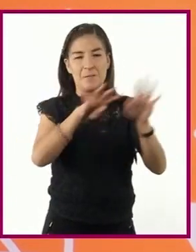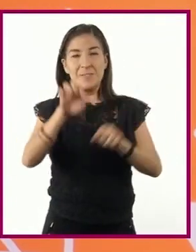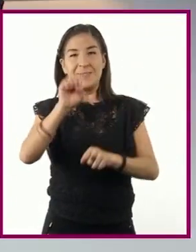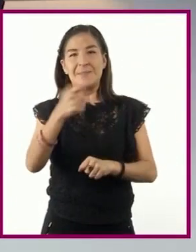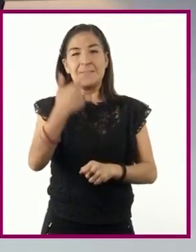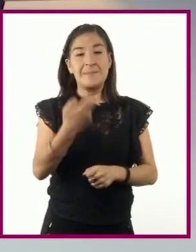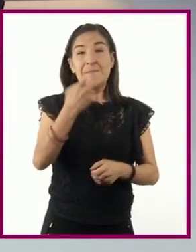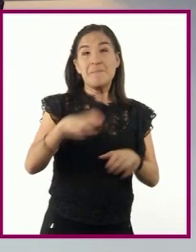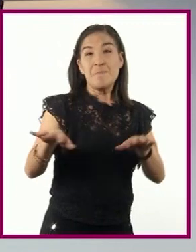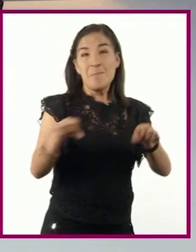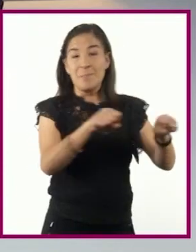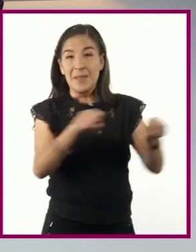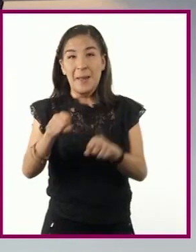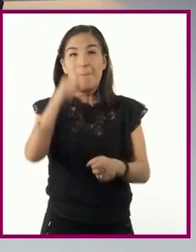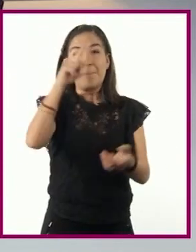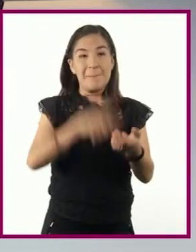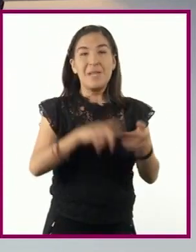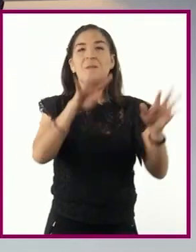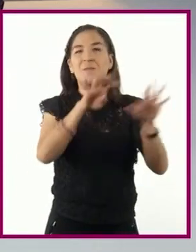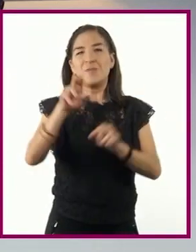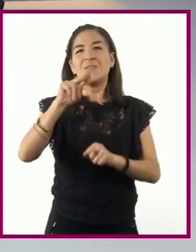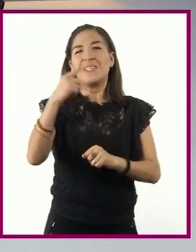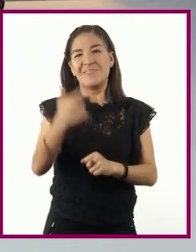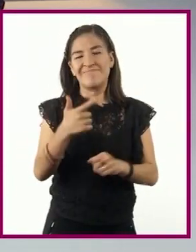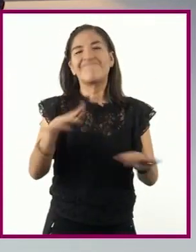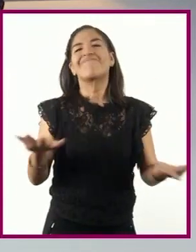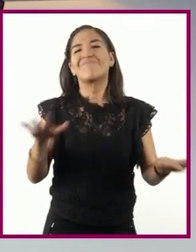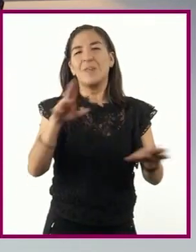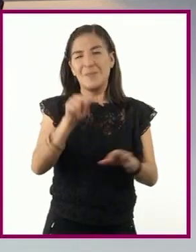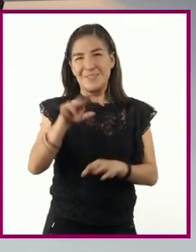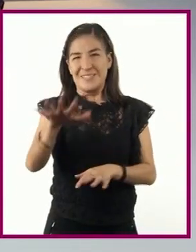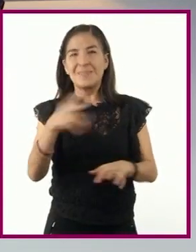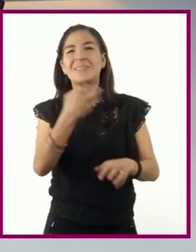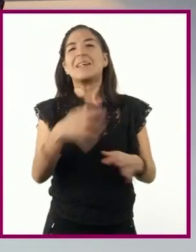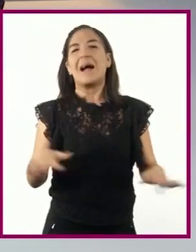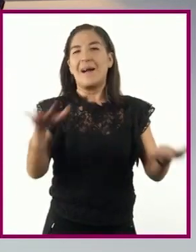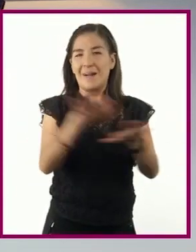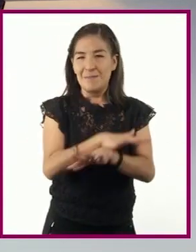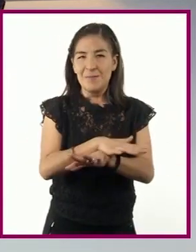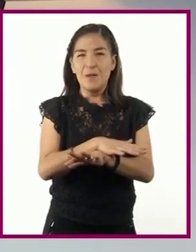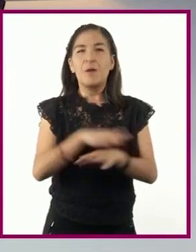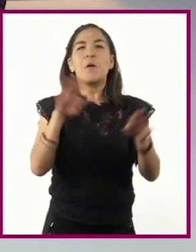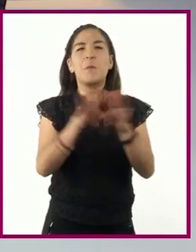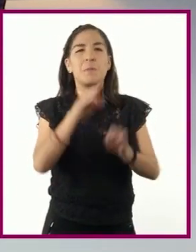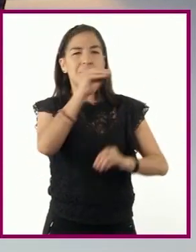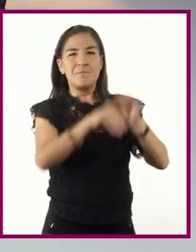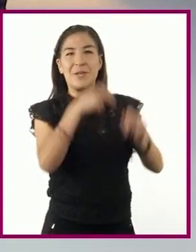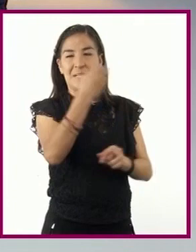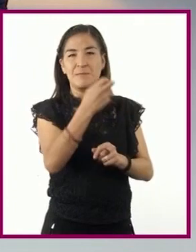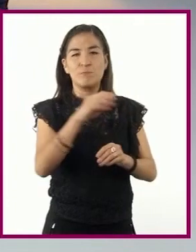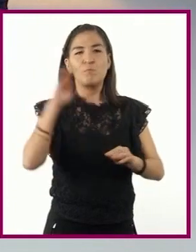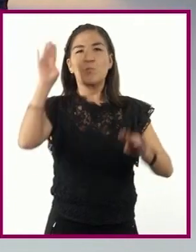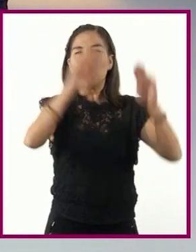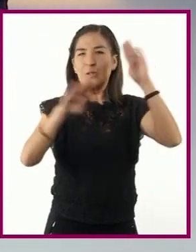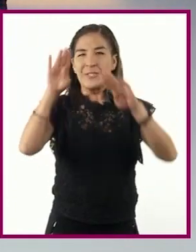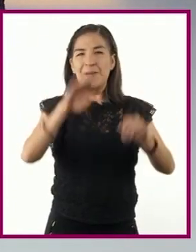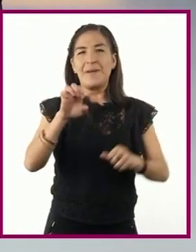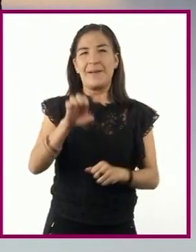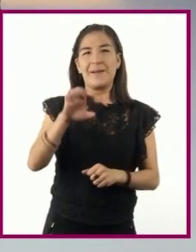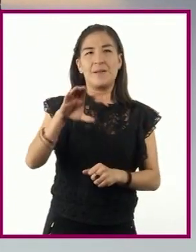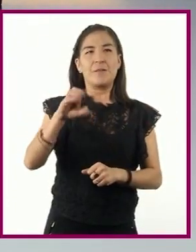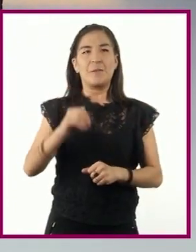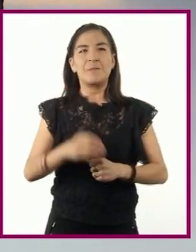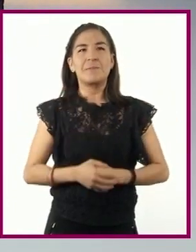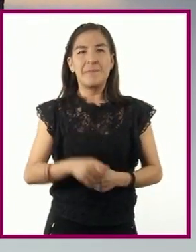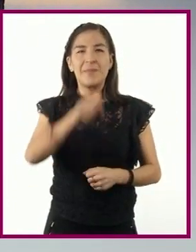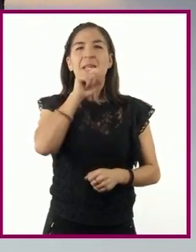de 1985 sufrió daños. Hoy podemos encontrar una reproducción parcial en el Museo del Eco.